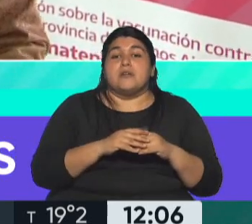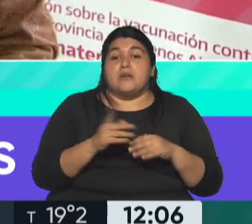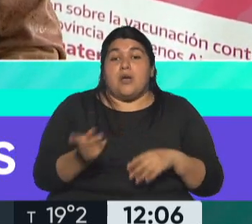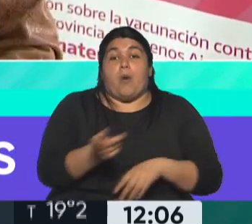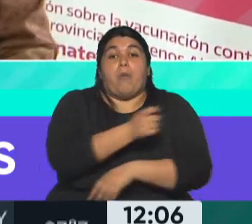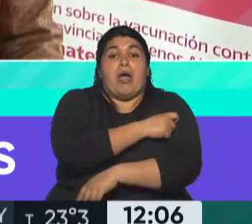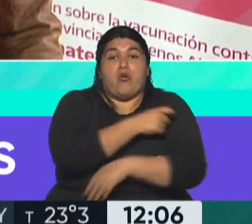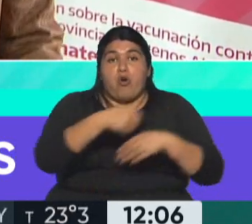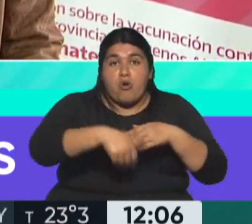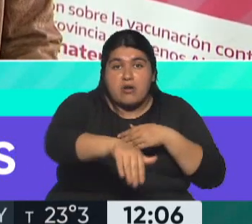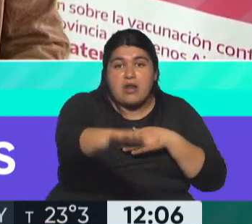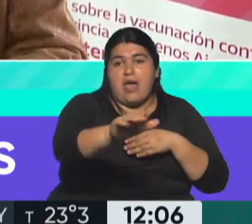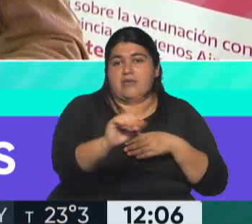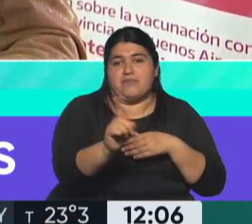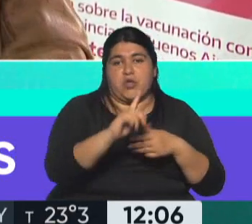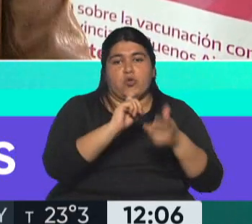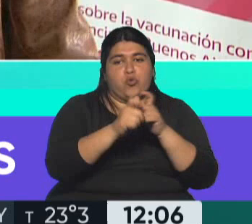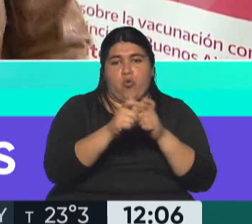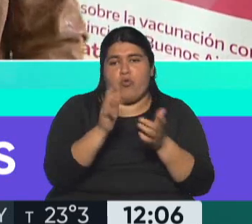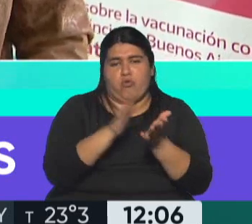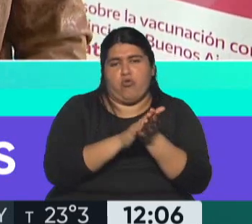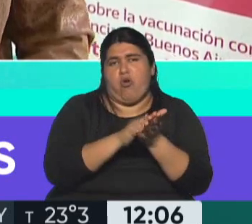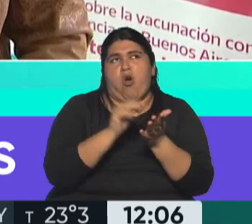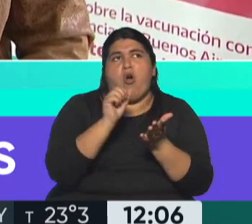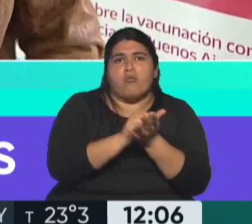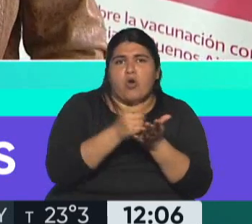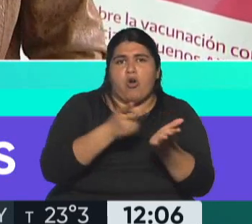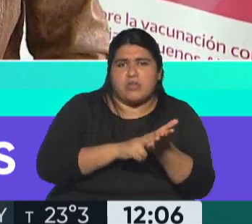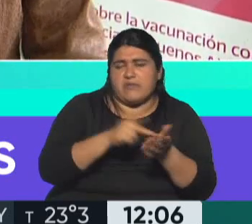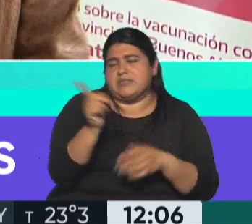vacunar más adelante, no puede tener el turno. Eso se lo vamos a contar en